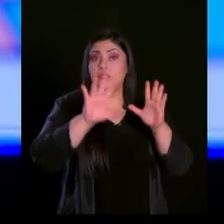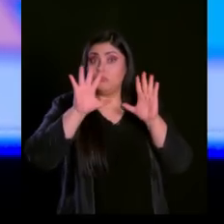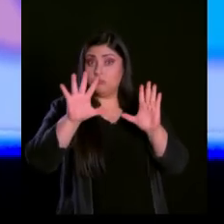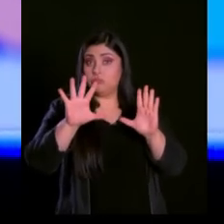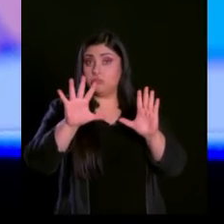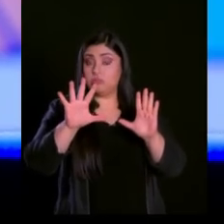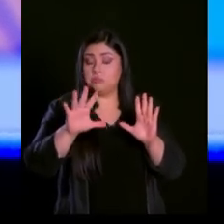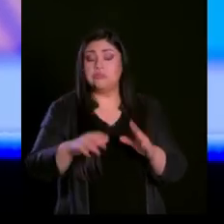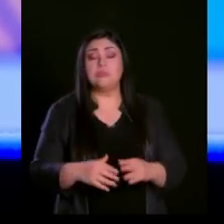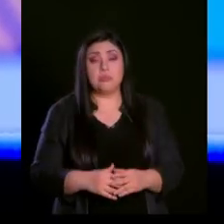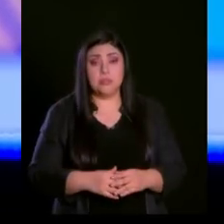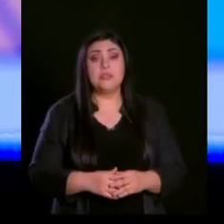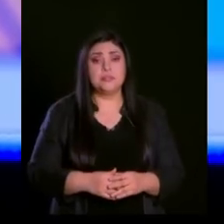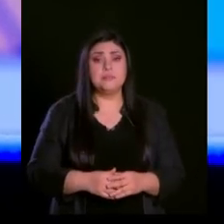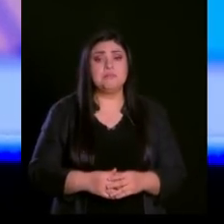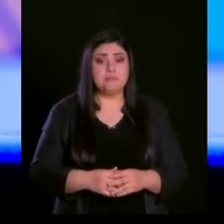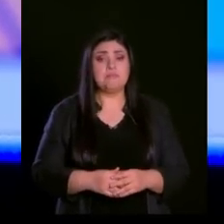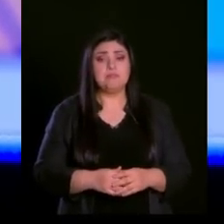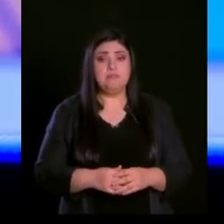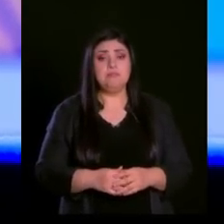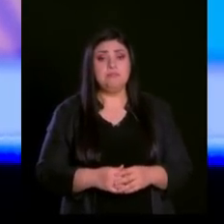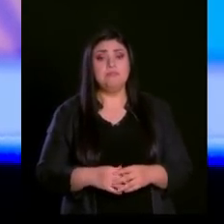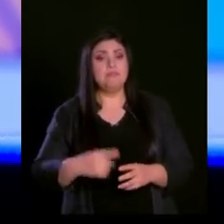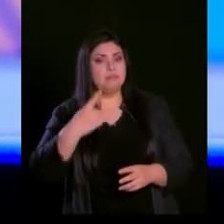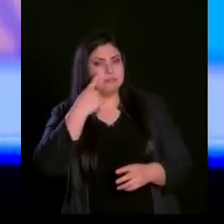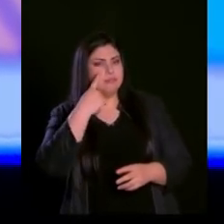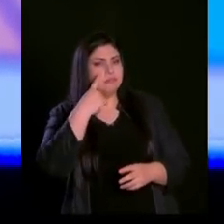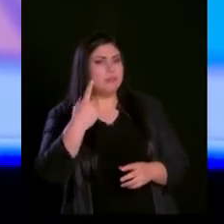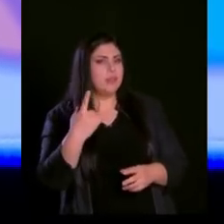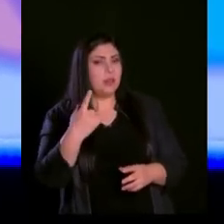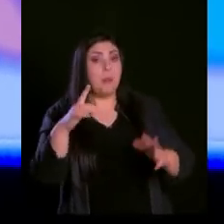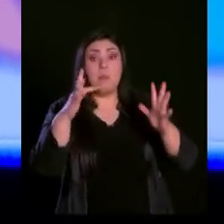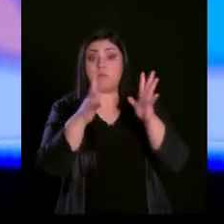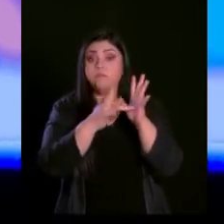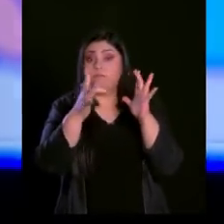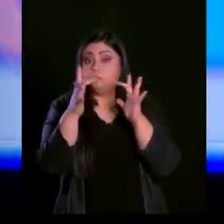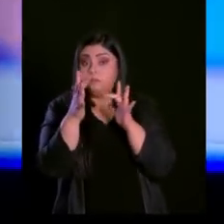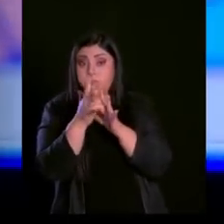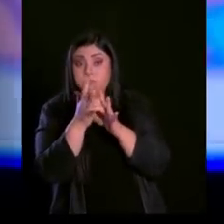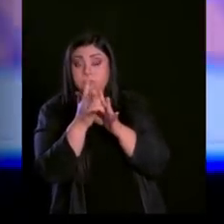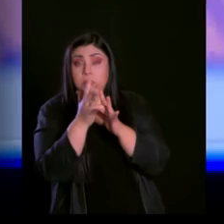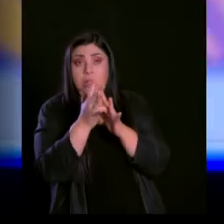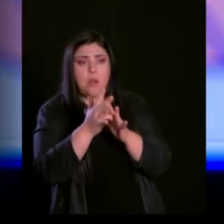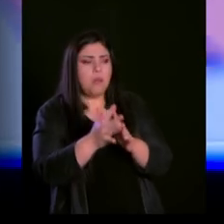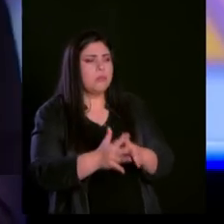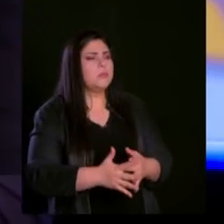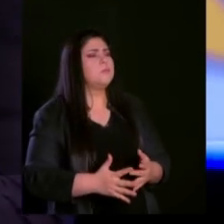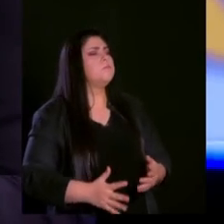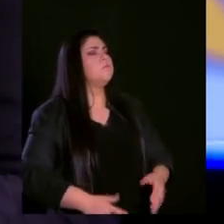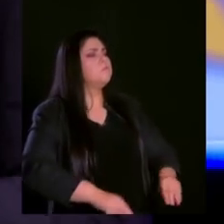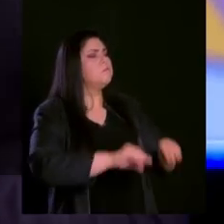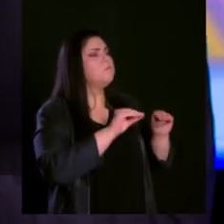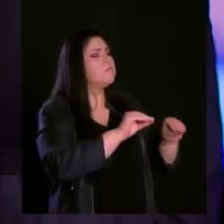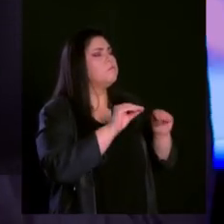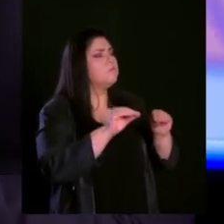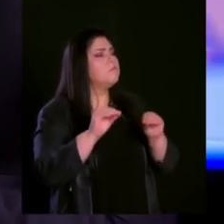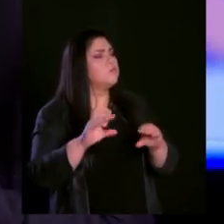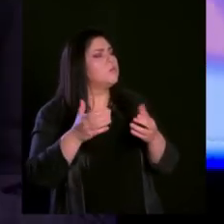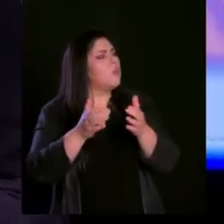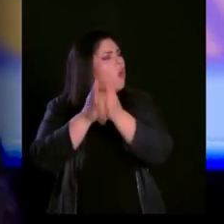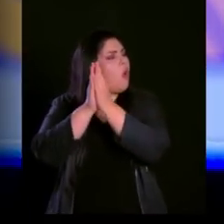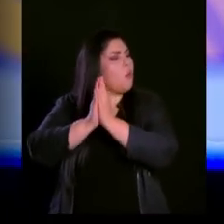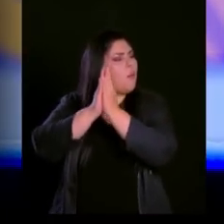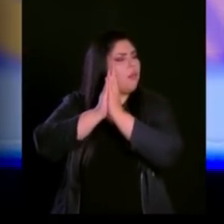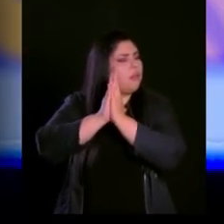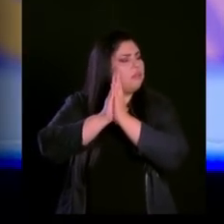diez en la forma en que Jesús enseñó a orar comienza diciendo padre nuestro